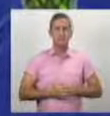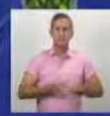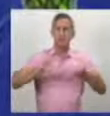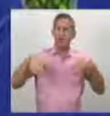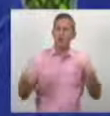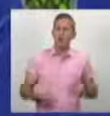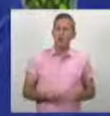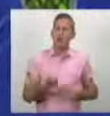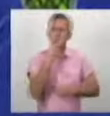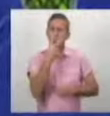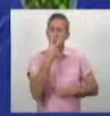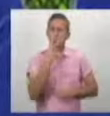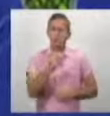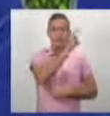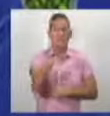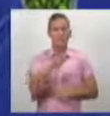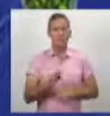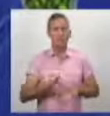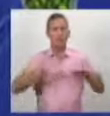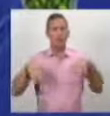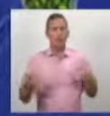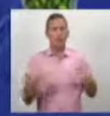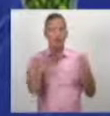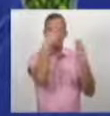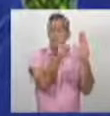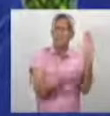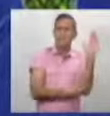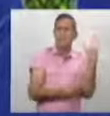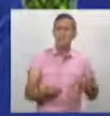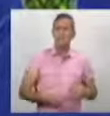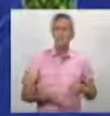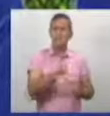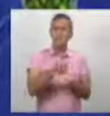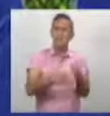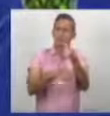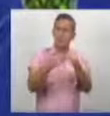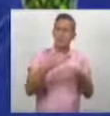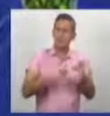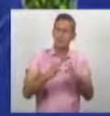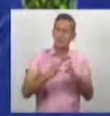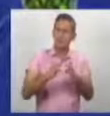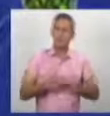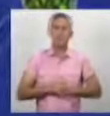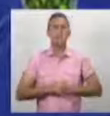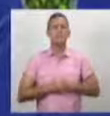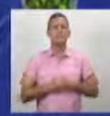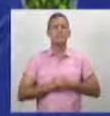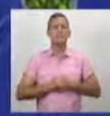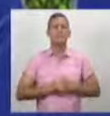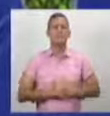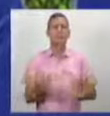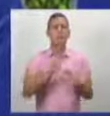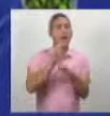¿Cómo se descubrió la célula? ¿Cuáles son sus características estructurales y funcionales?